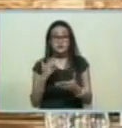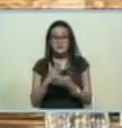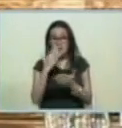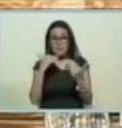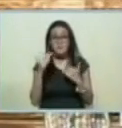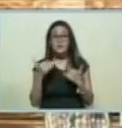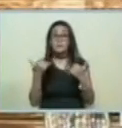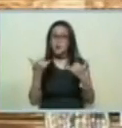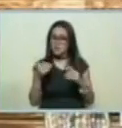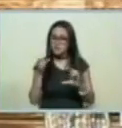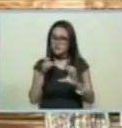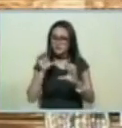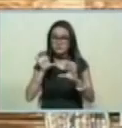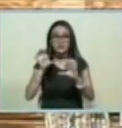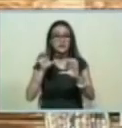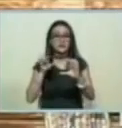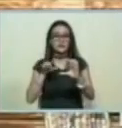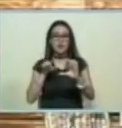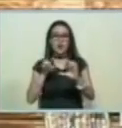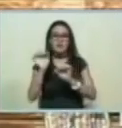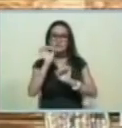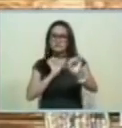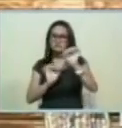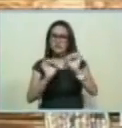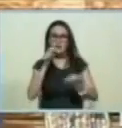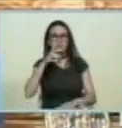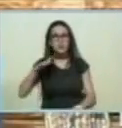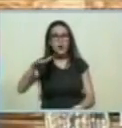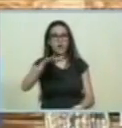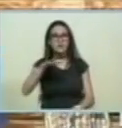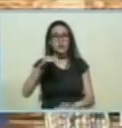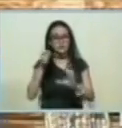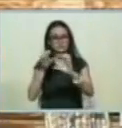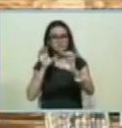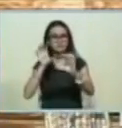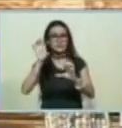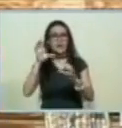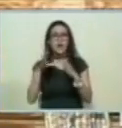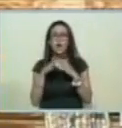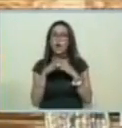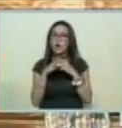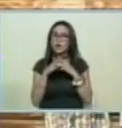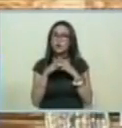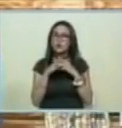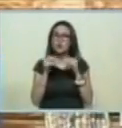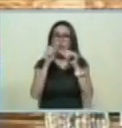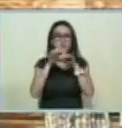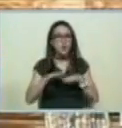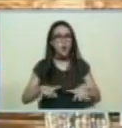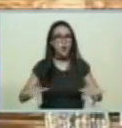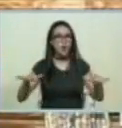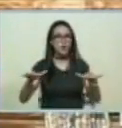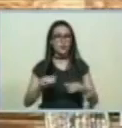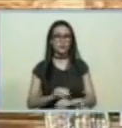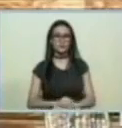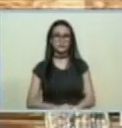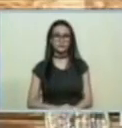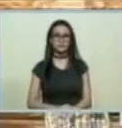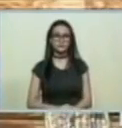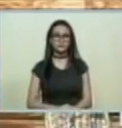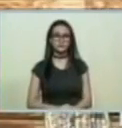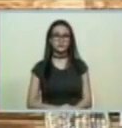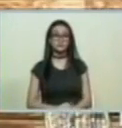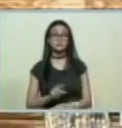de la patria viene como escudo principal de nuestro pueblo. Carné de la patria, a todo nivel, a todo momento.